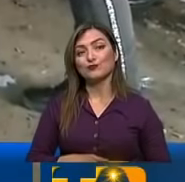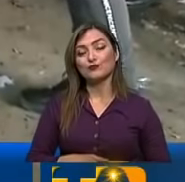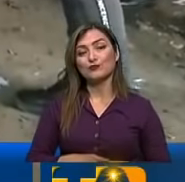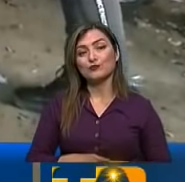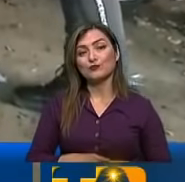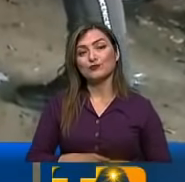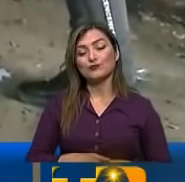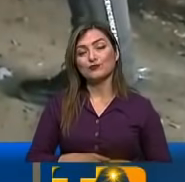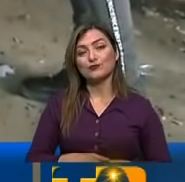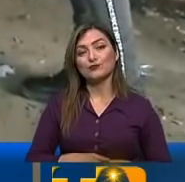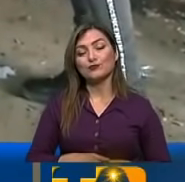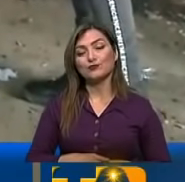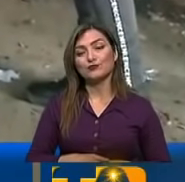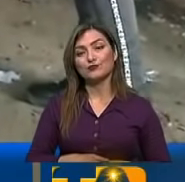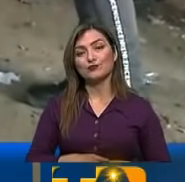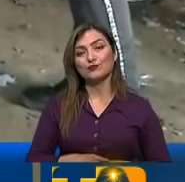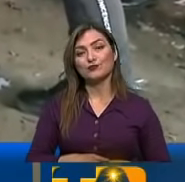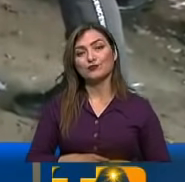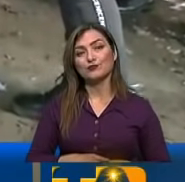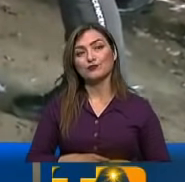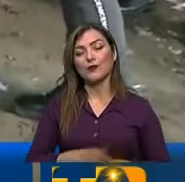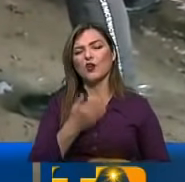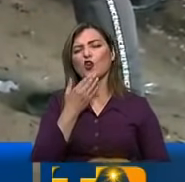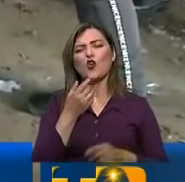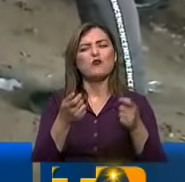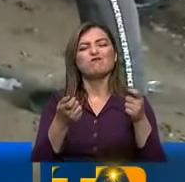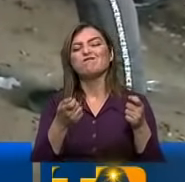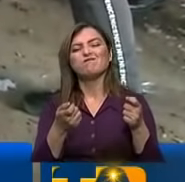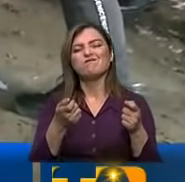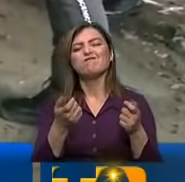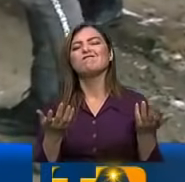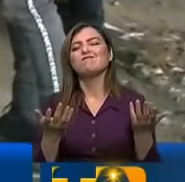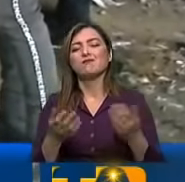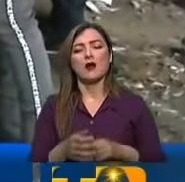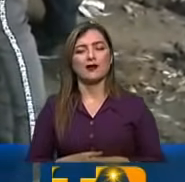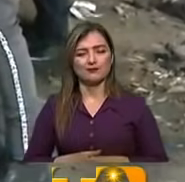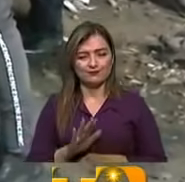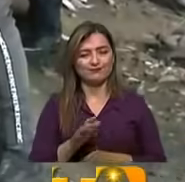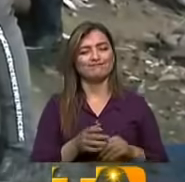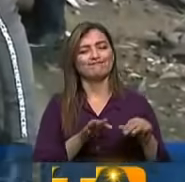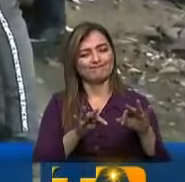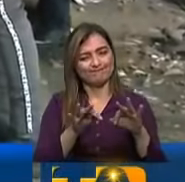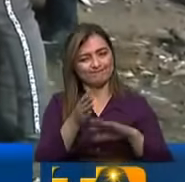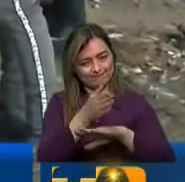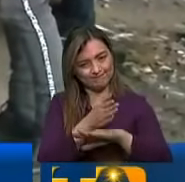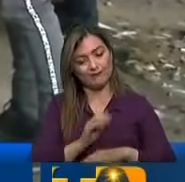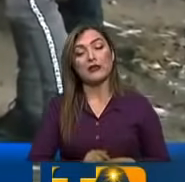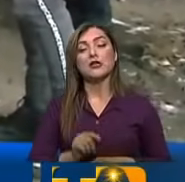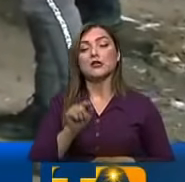Patricio, ¿cómo es el modus operandi de estas personas? Como le indicaba anteriormente, sobre todo en las horas pico, donde hay la